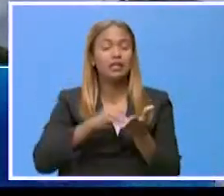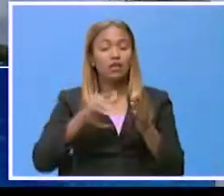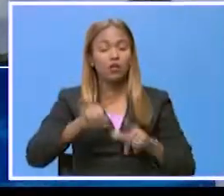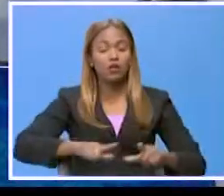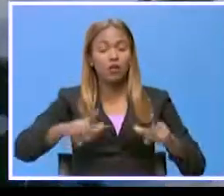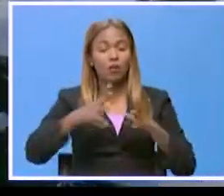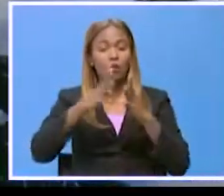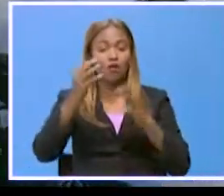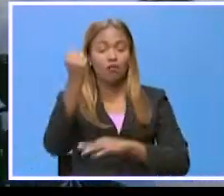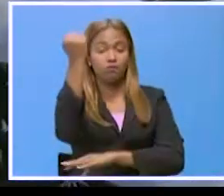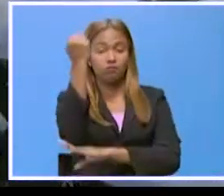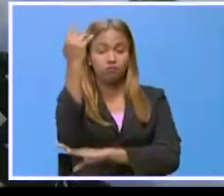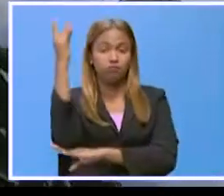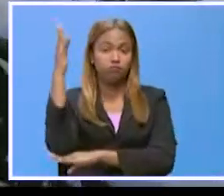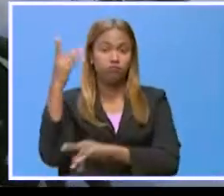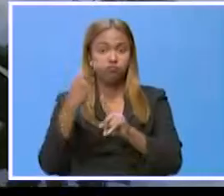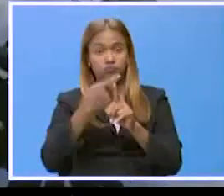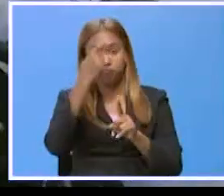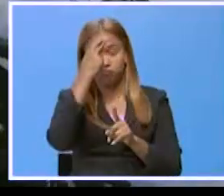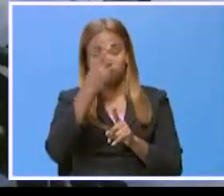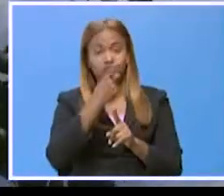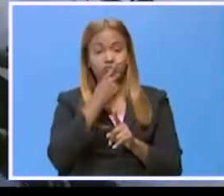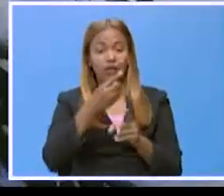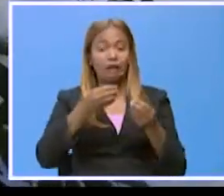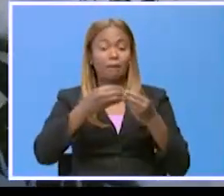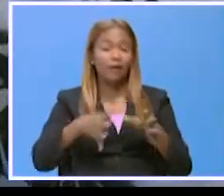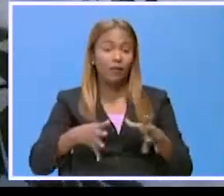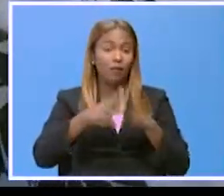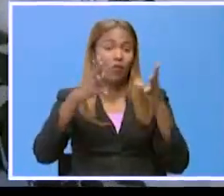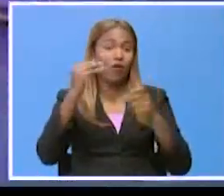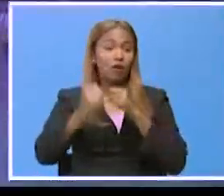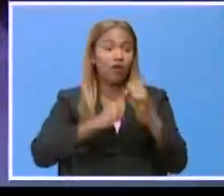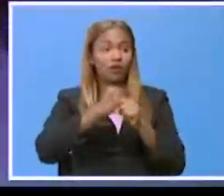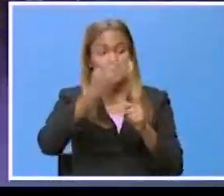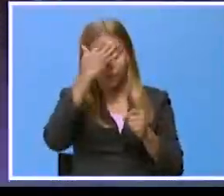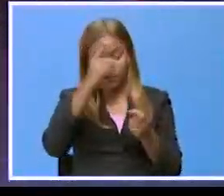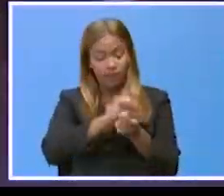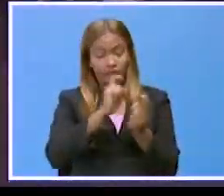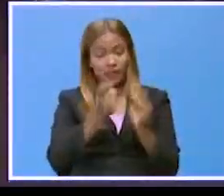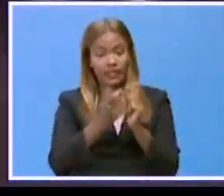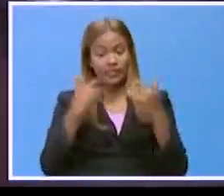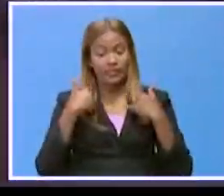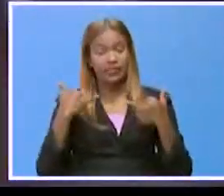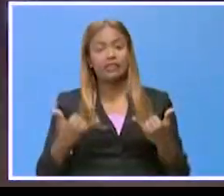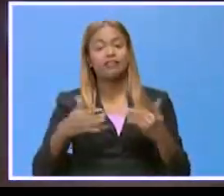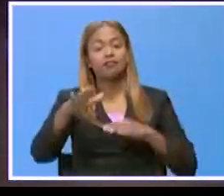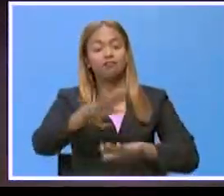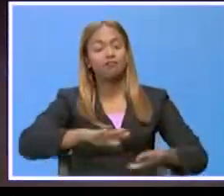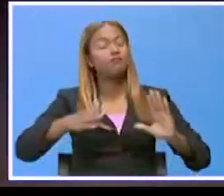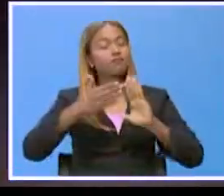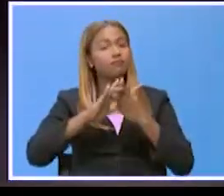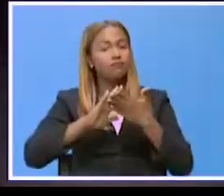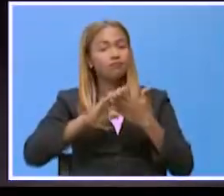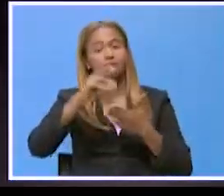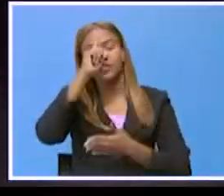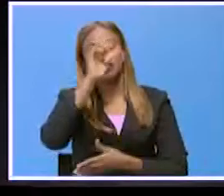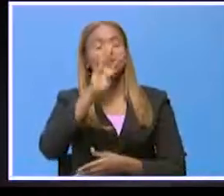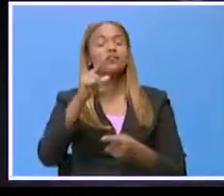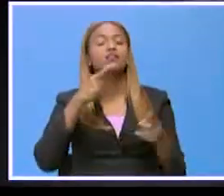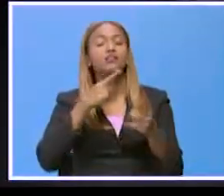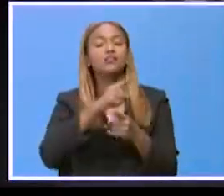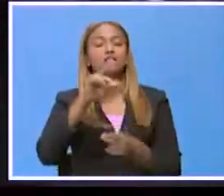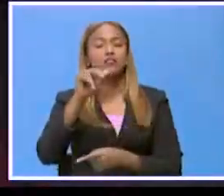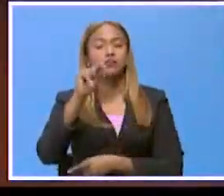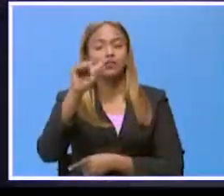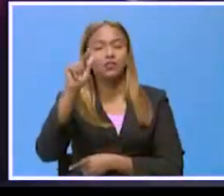de los árboles en la capital han perdido por años debido a la transformación que ha experimentado la urbe para 4r de noticias